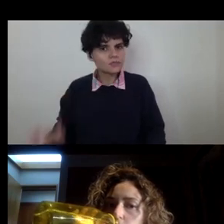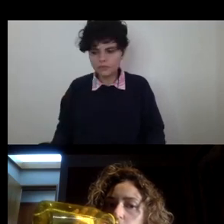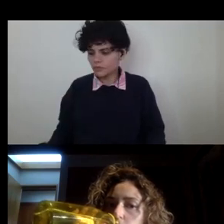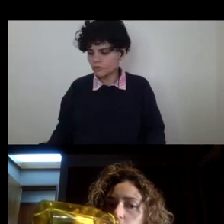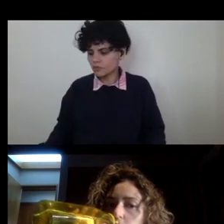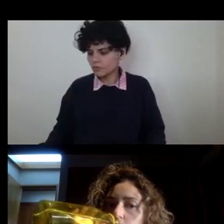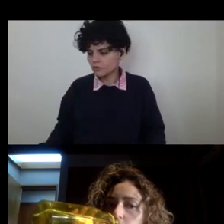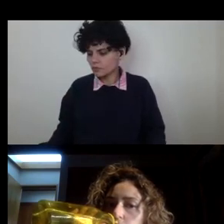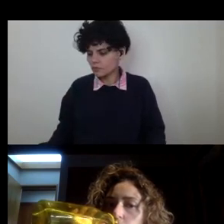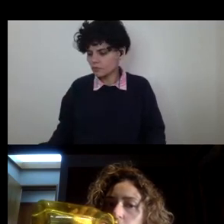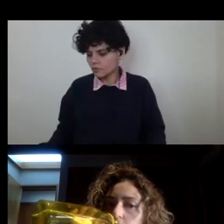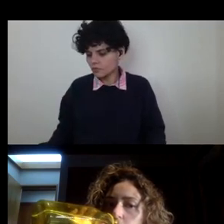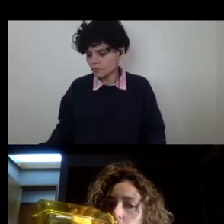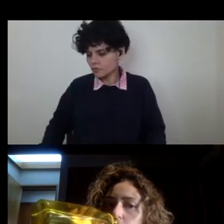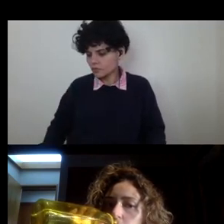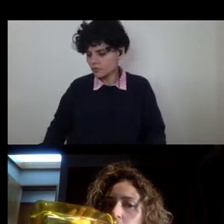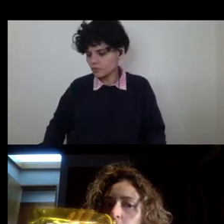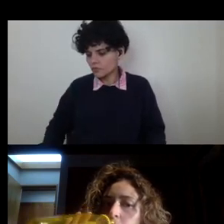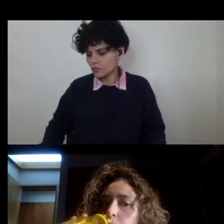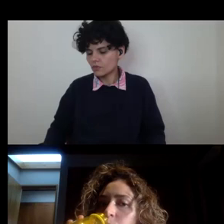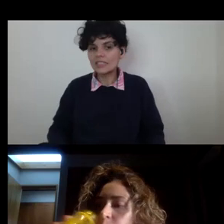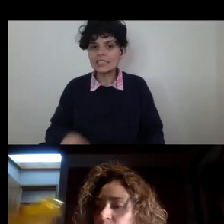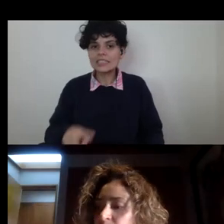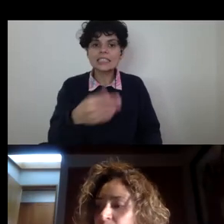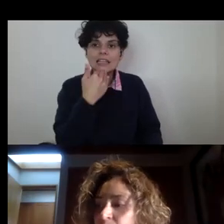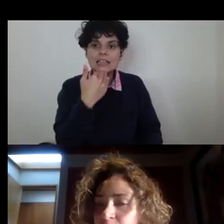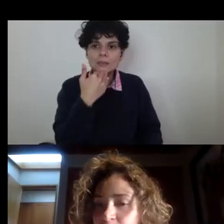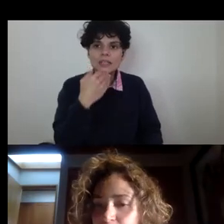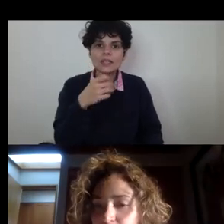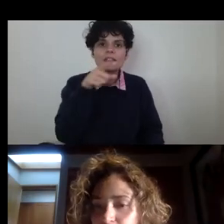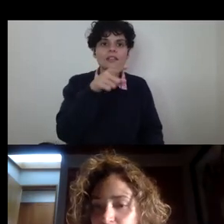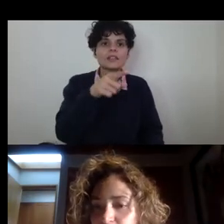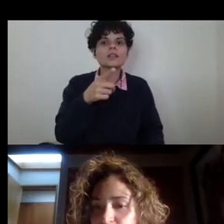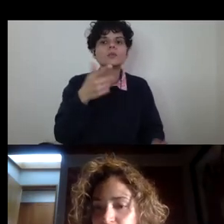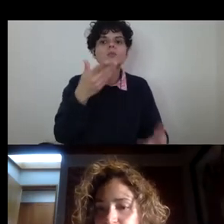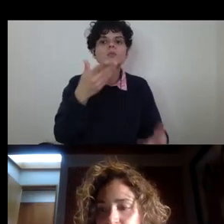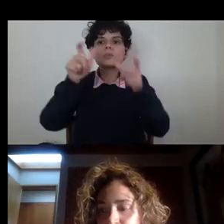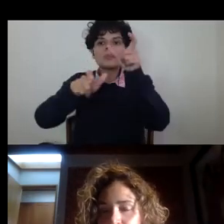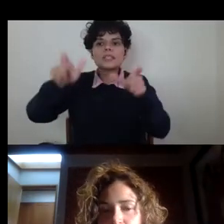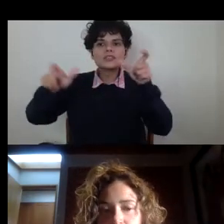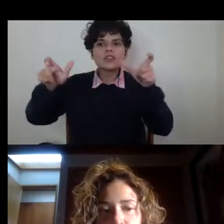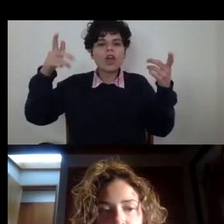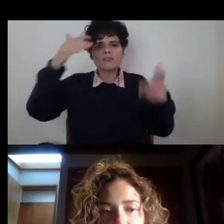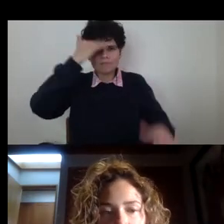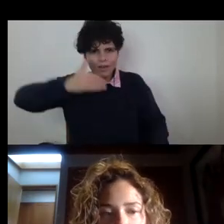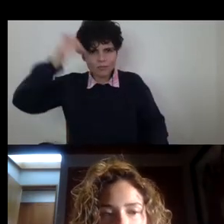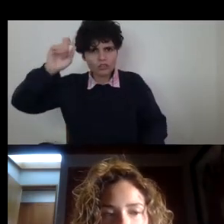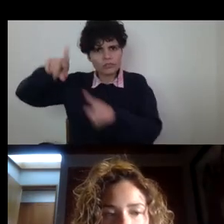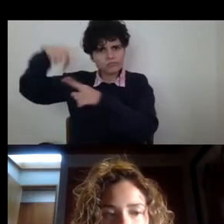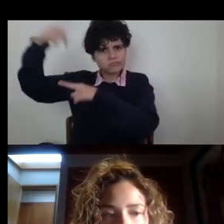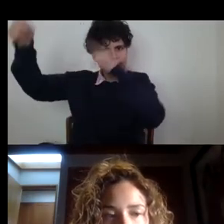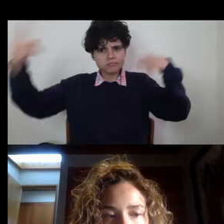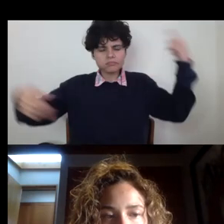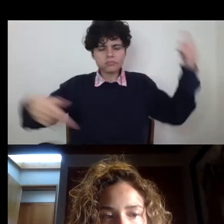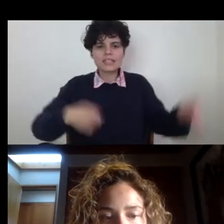Luxoro, a quien ya había mencionado. Y también connotados científicos extranjeros que venían a trabajar en el verano